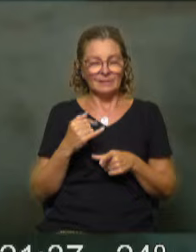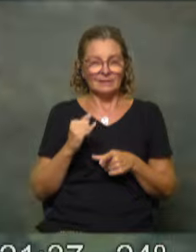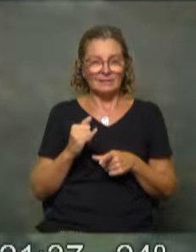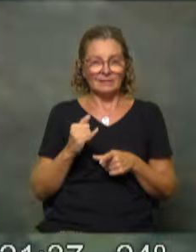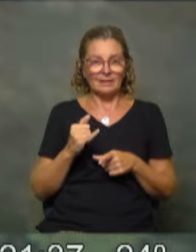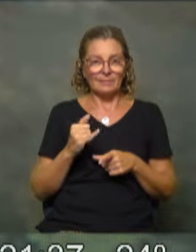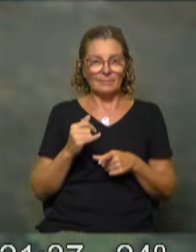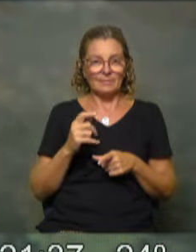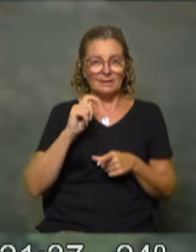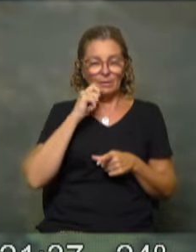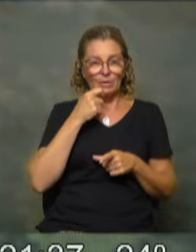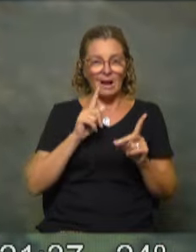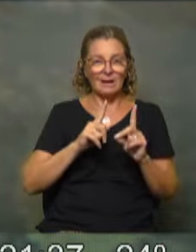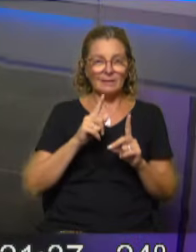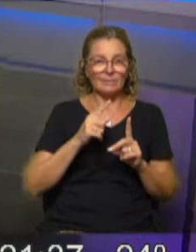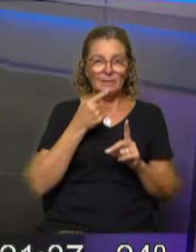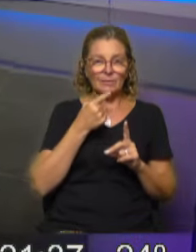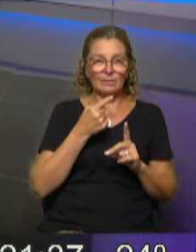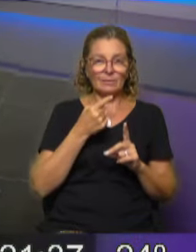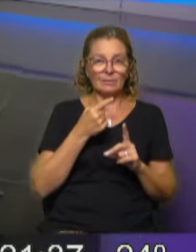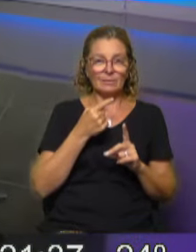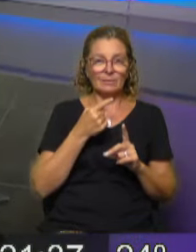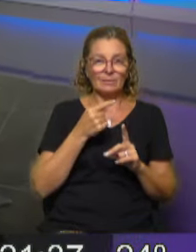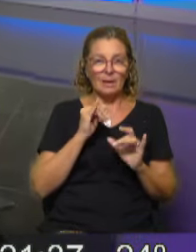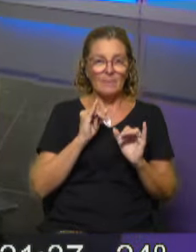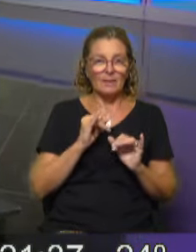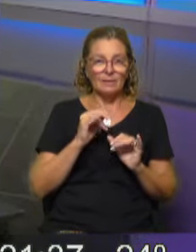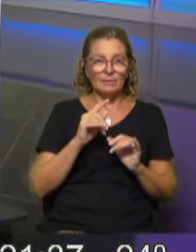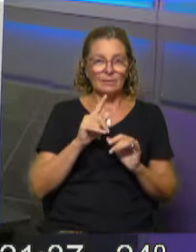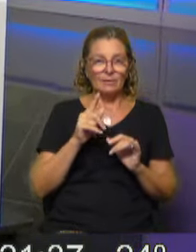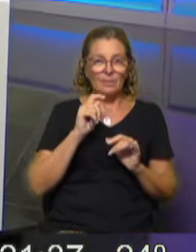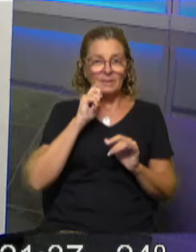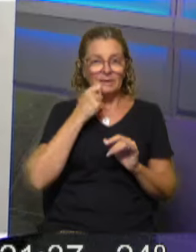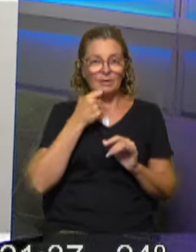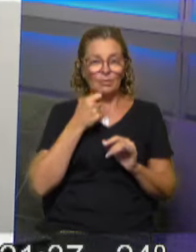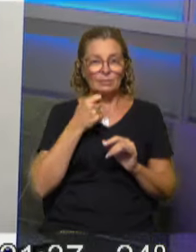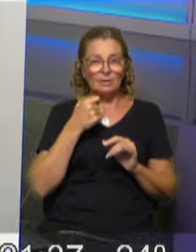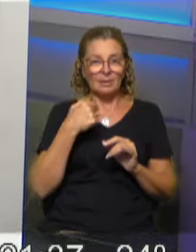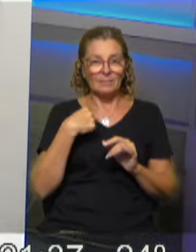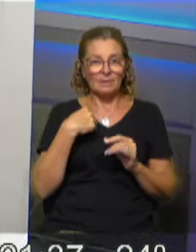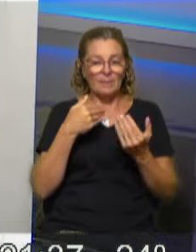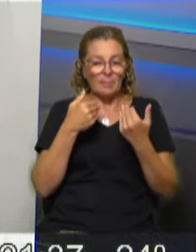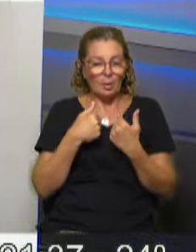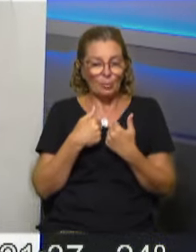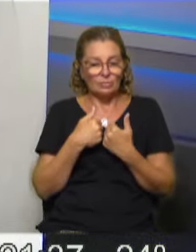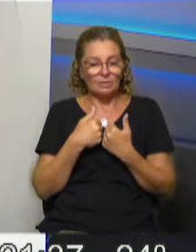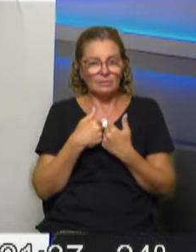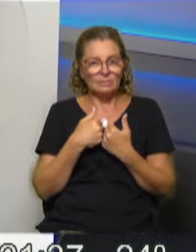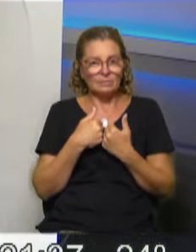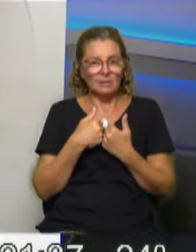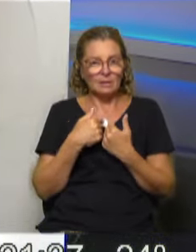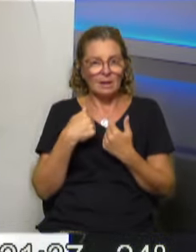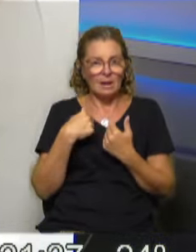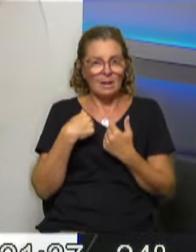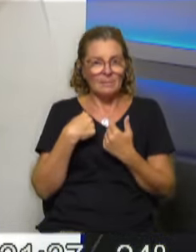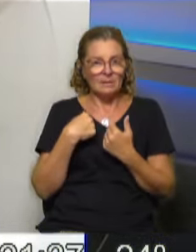tiene que gustar. Ayer alguien me dijo, bueno, capaz no te tiene que gustar a vos, ¿qué te importa? Nunca me lo había cuestionado. A mí me tiene que